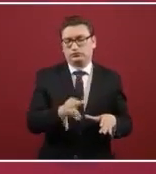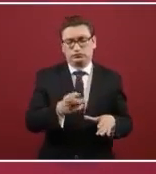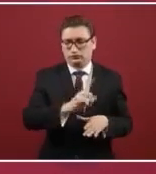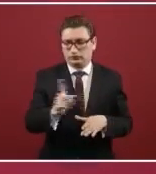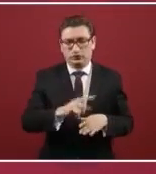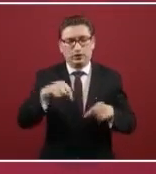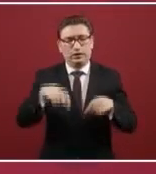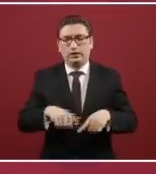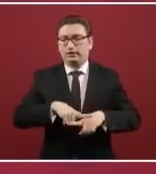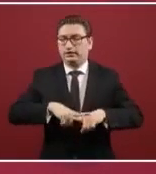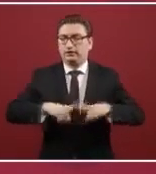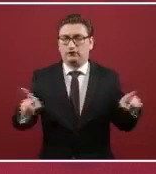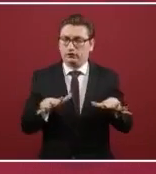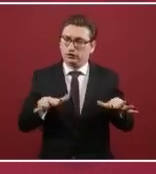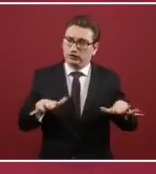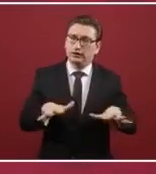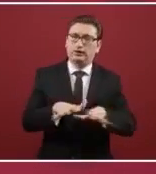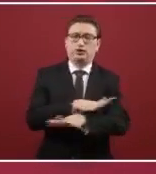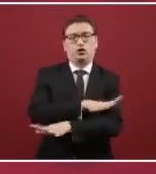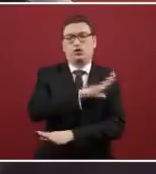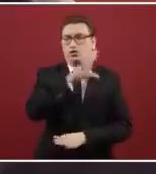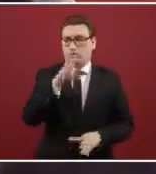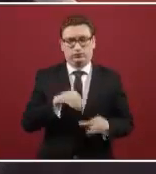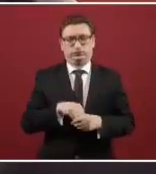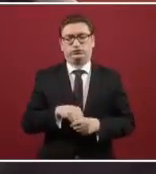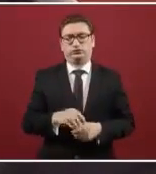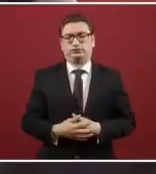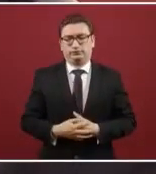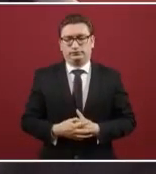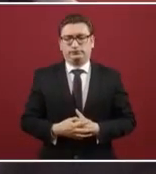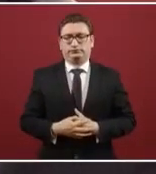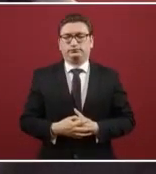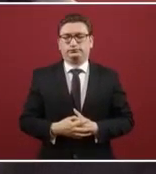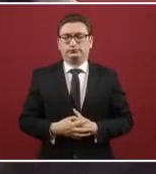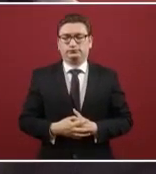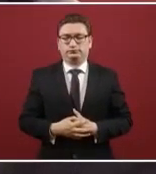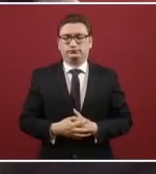Esto es otra cosa, es un cambio por completo. No